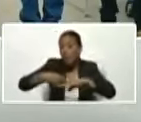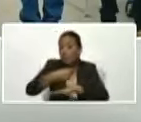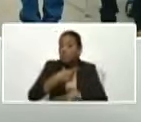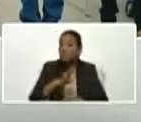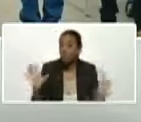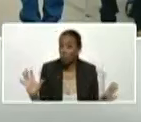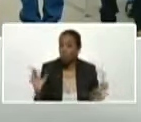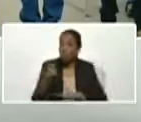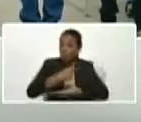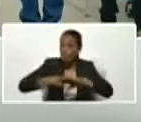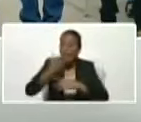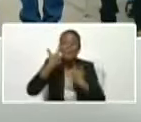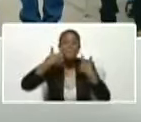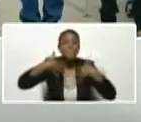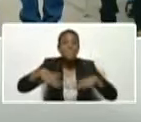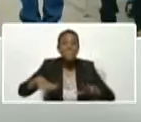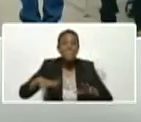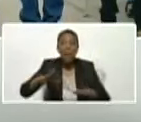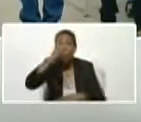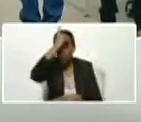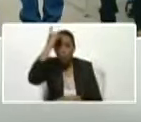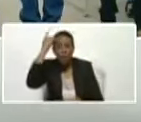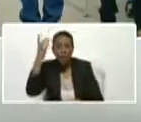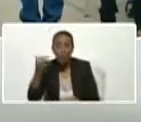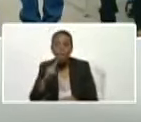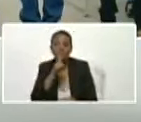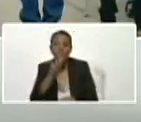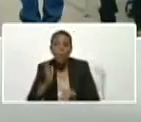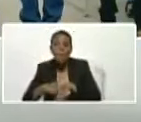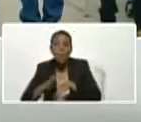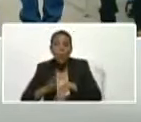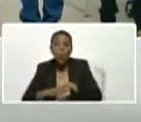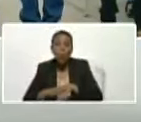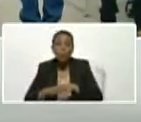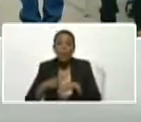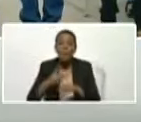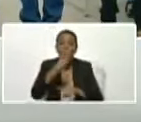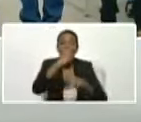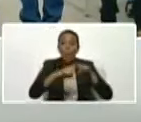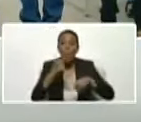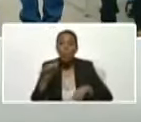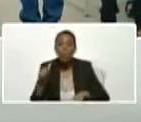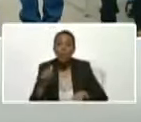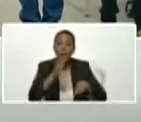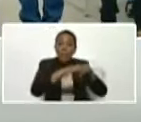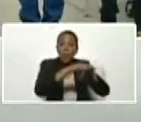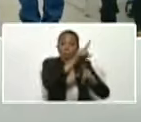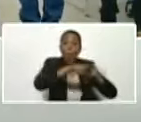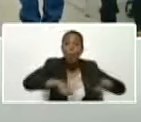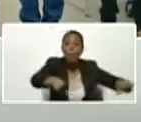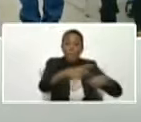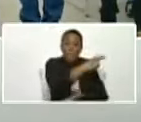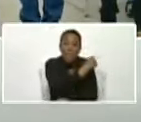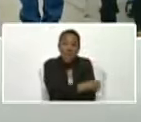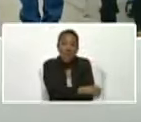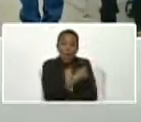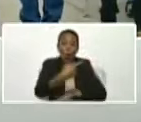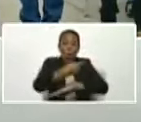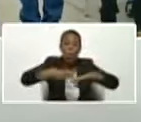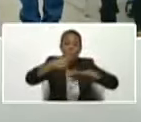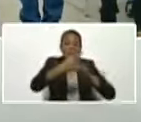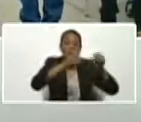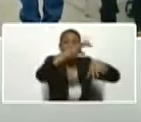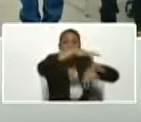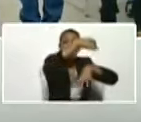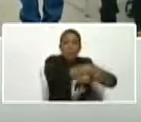dado pero apenas Dios dado me informó y me llegó por el 1 por 10 que el hospital de cabima la gobernación lo había